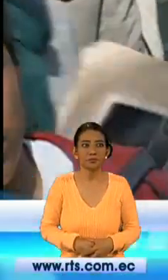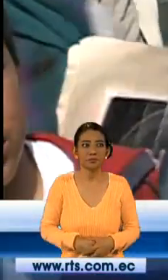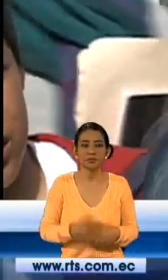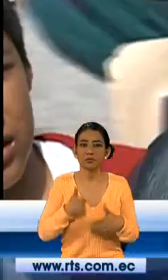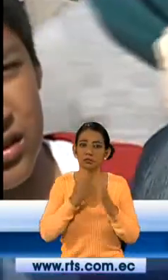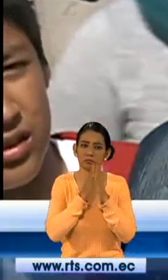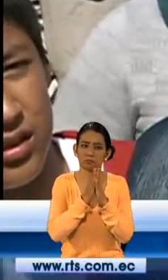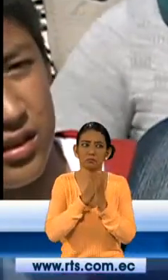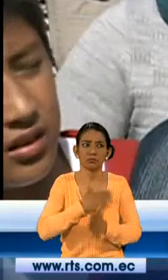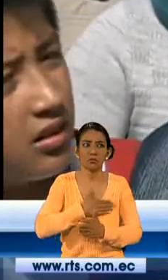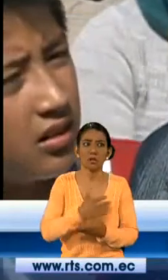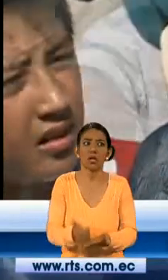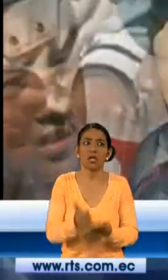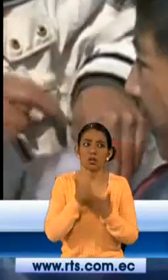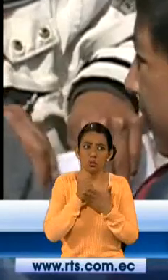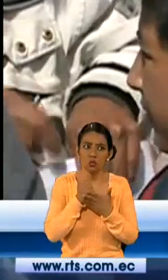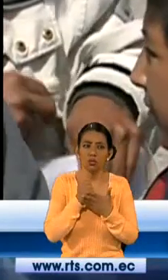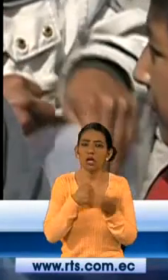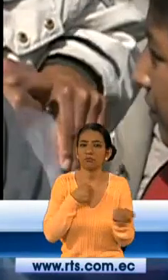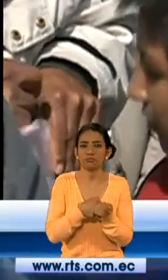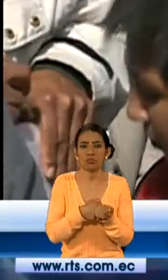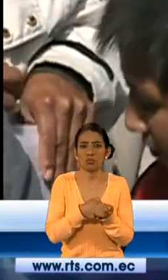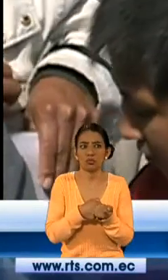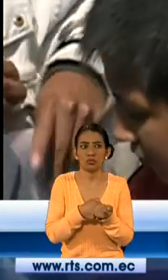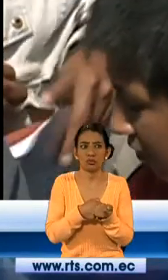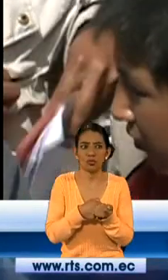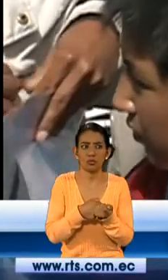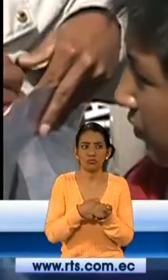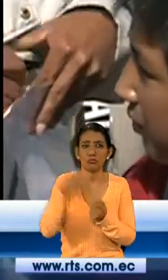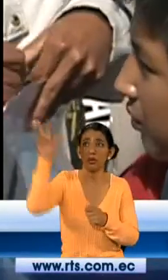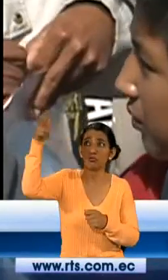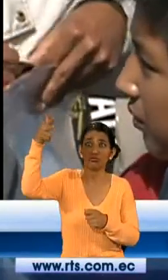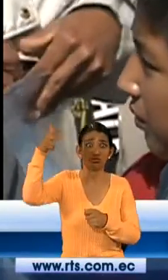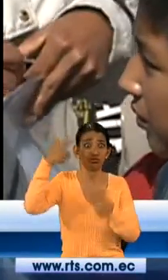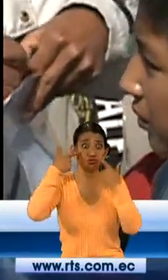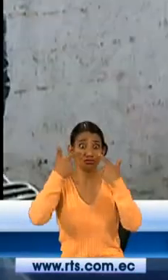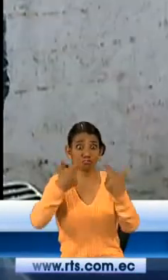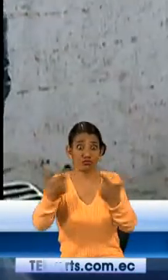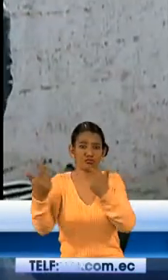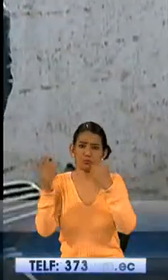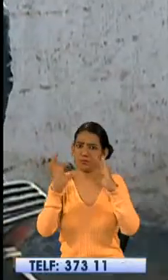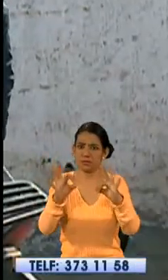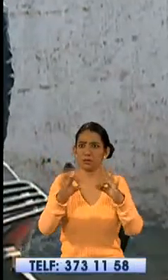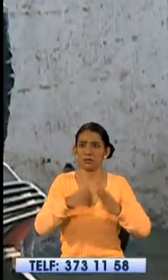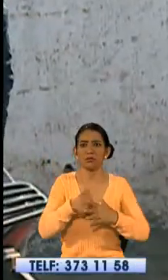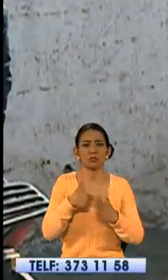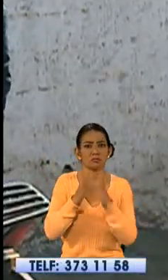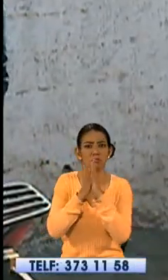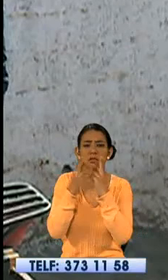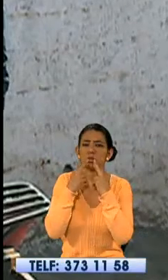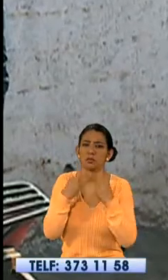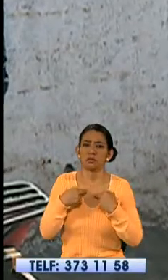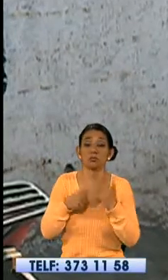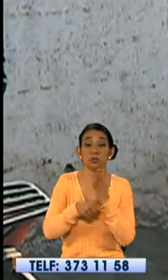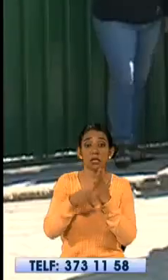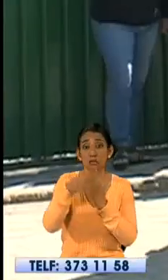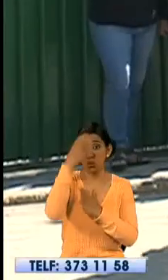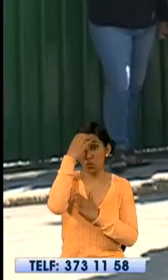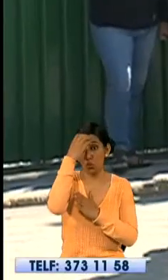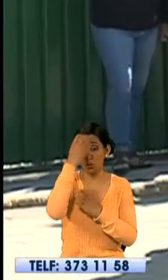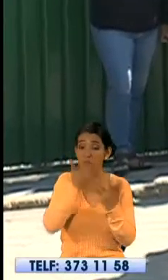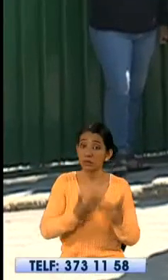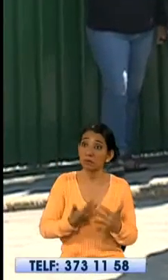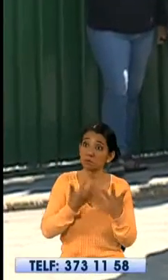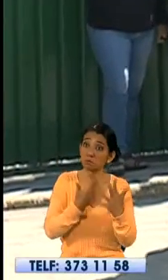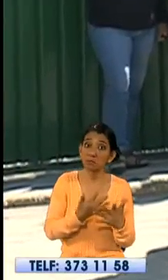nos ayuden, nos apoye el equipo, por favor, poniendo un ojo de águila, que eso es lo mejor. Solicitamos una respuesta al Ministerio de Educación y estamos a la espera